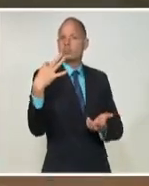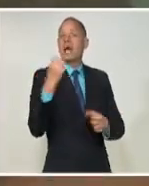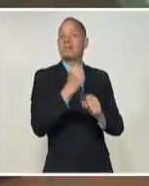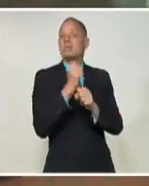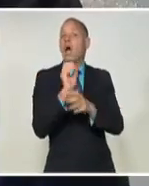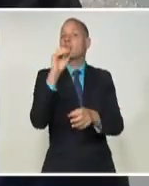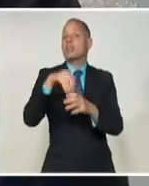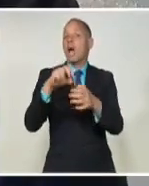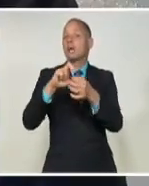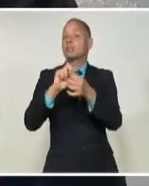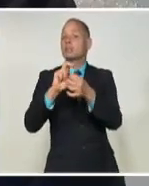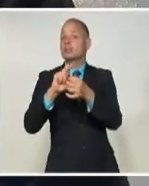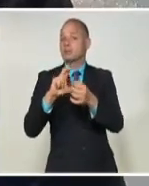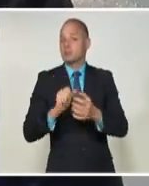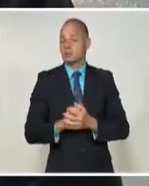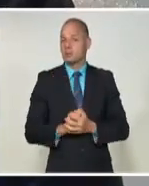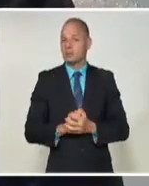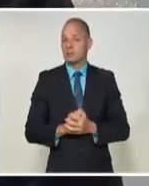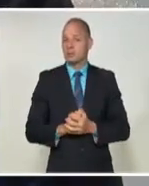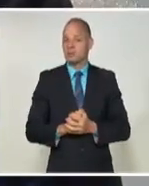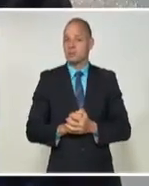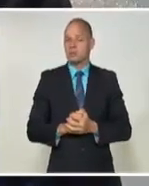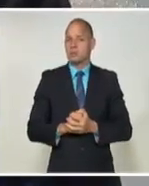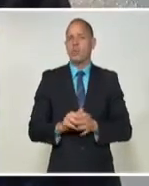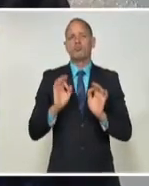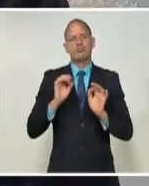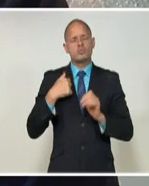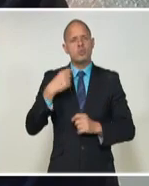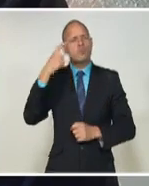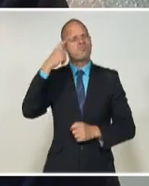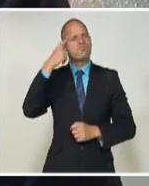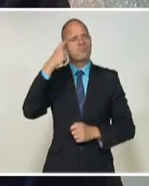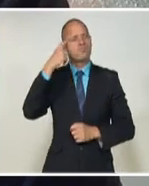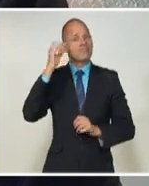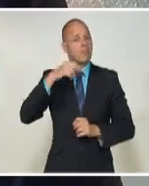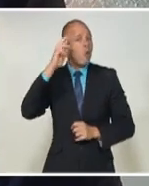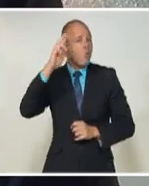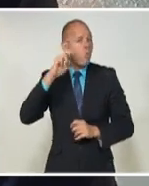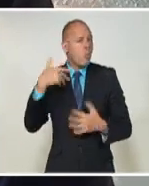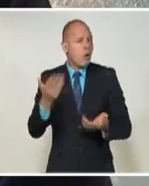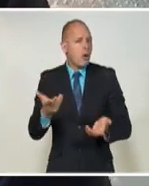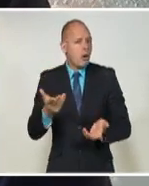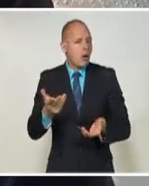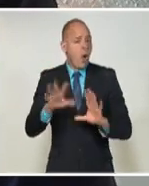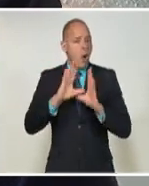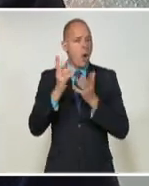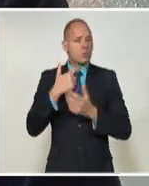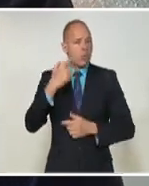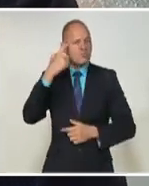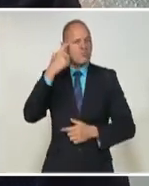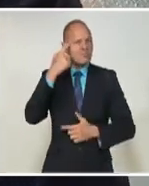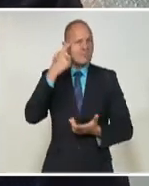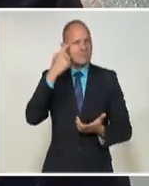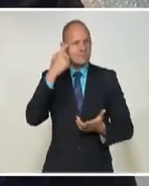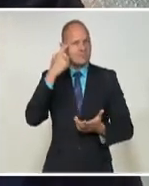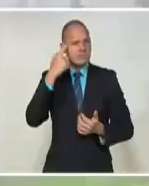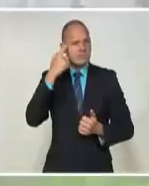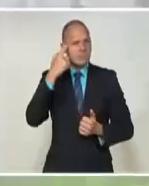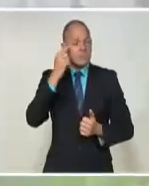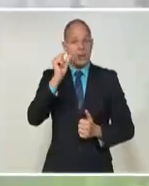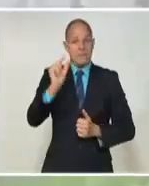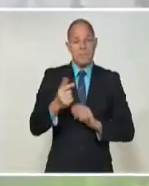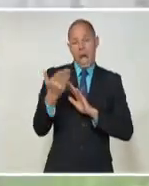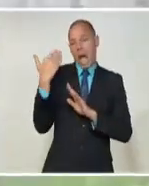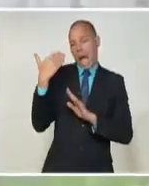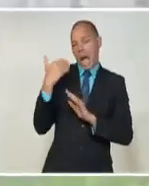decisión. Yo siempre tengo guardo con muchísimo, podemos decir, respeto, cariño, admiración a los compañeros de